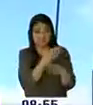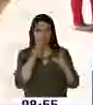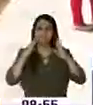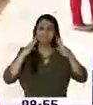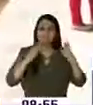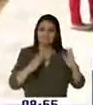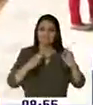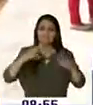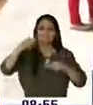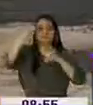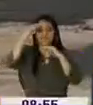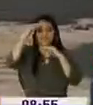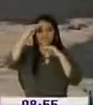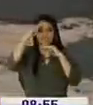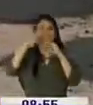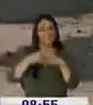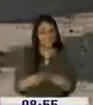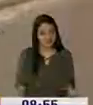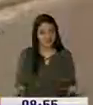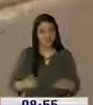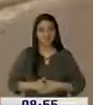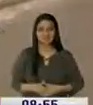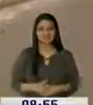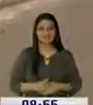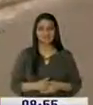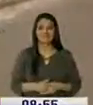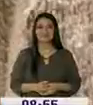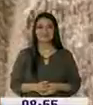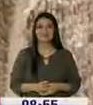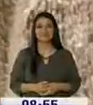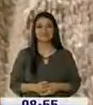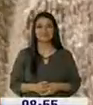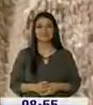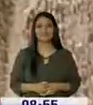somos su noticiero de las soluciones. Informó Alison Corral.